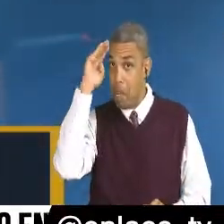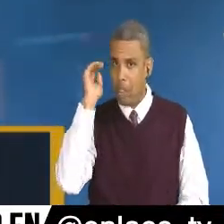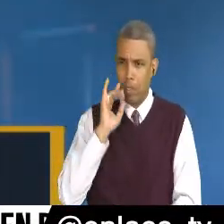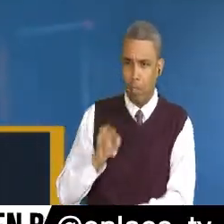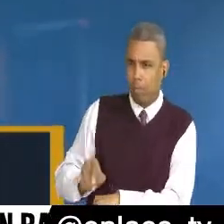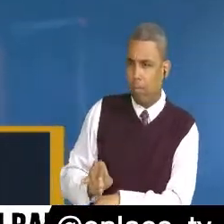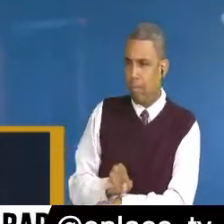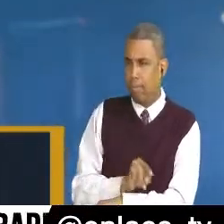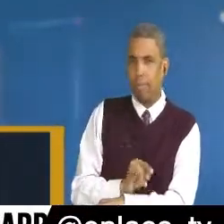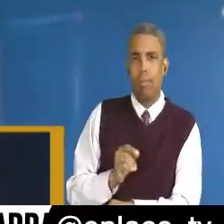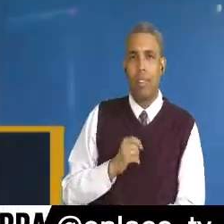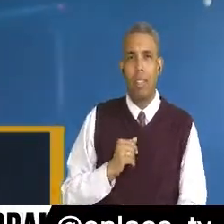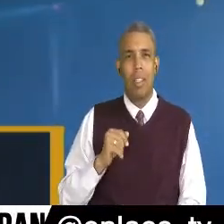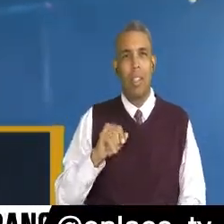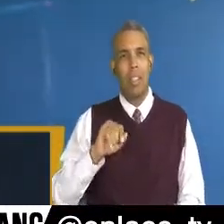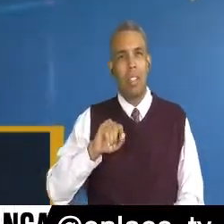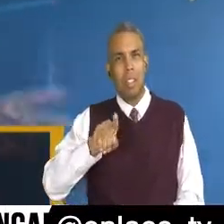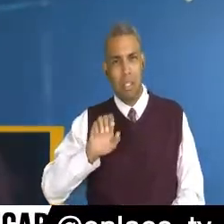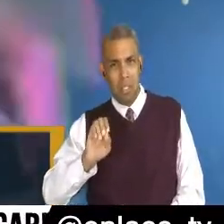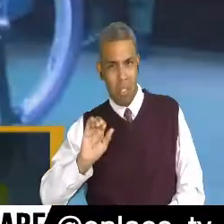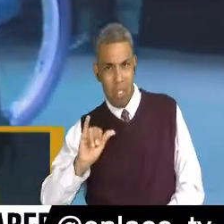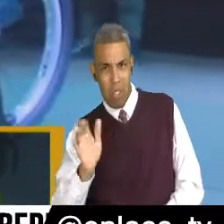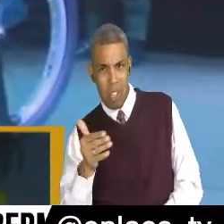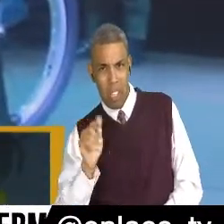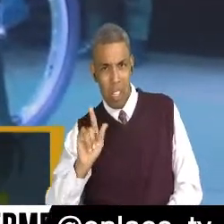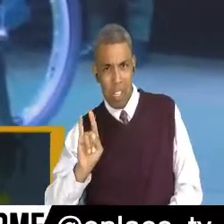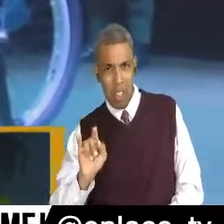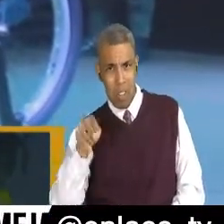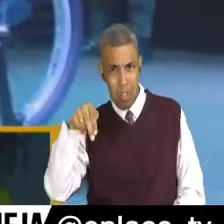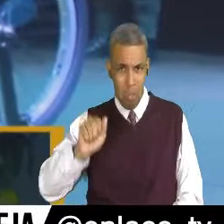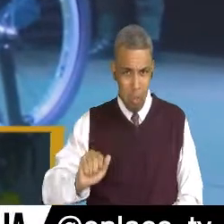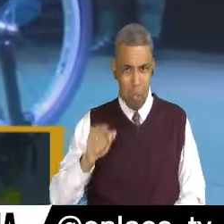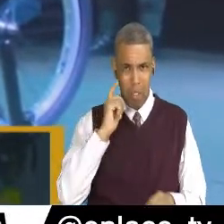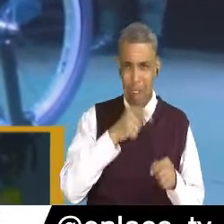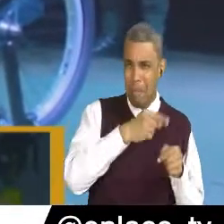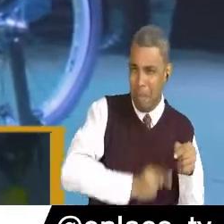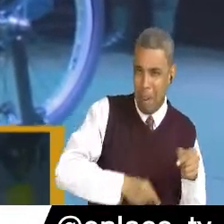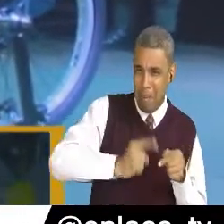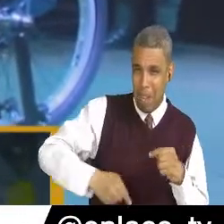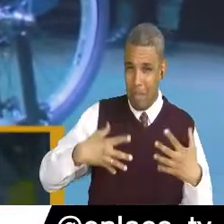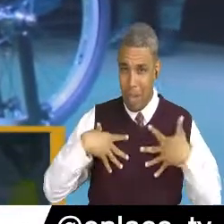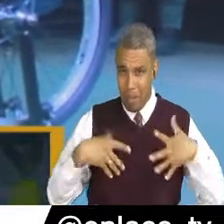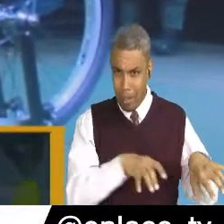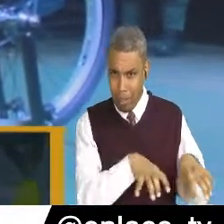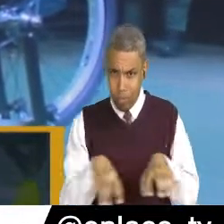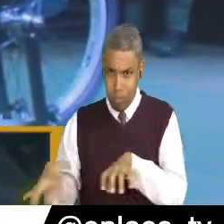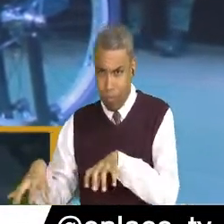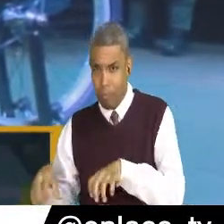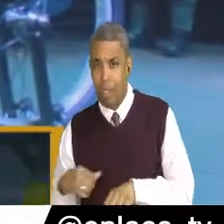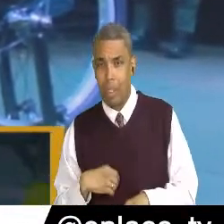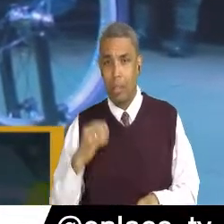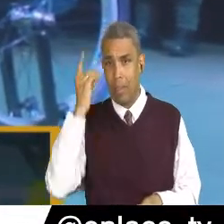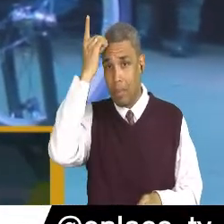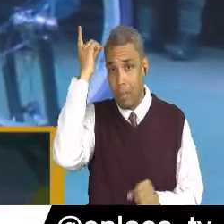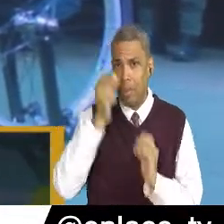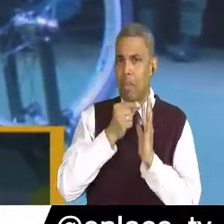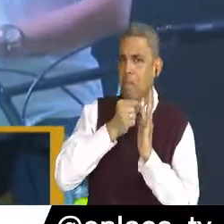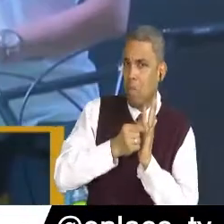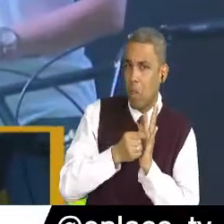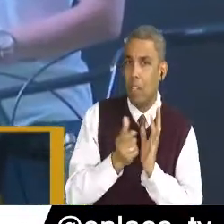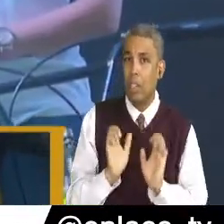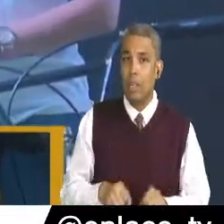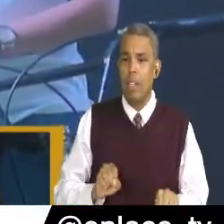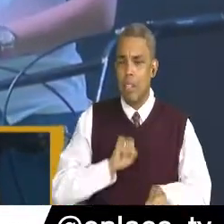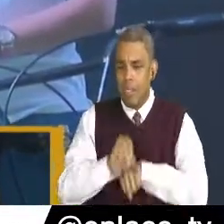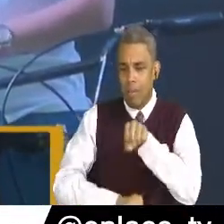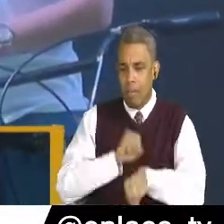entre otras presentaciones culturales, el alcalde de la ciudad, Darío Echeverri, y la gestora social, Mariluz Núñez, entregaron 50